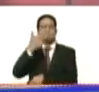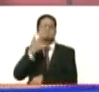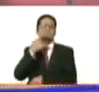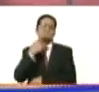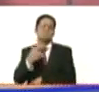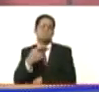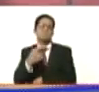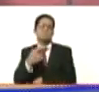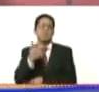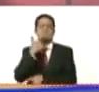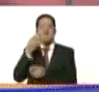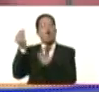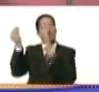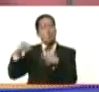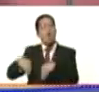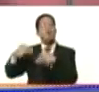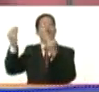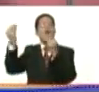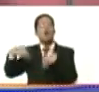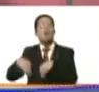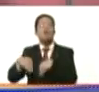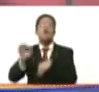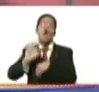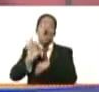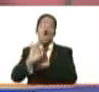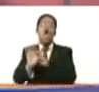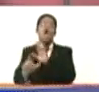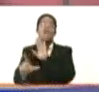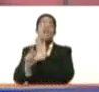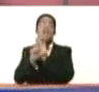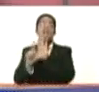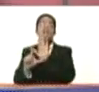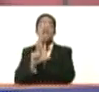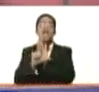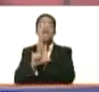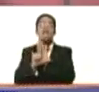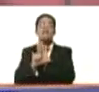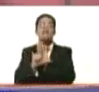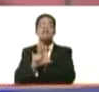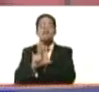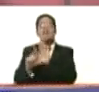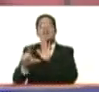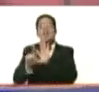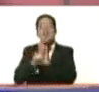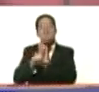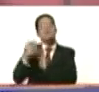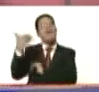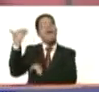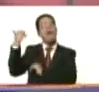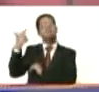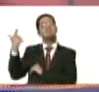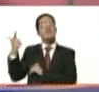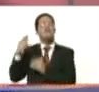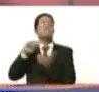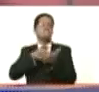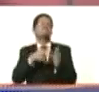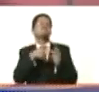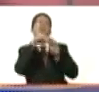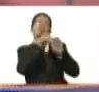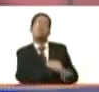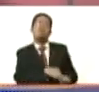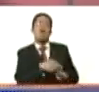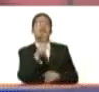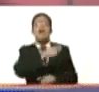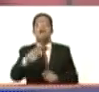en tratados, leyes y sentencias como bandera sin definición. Hay que